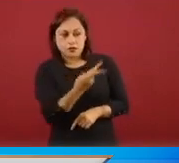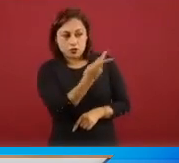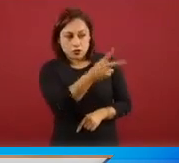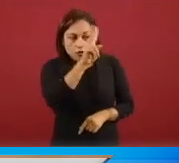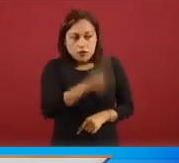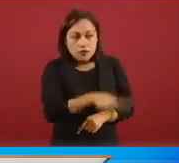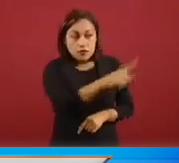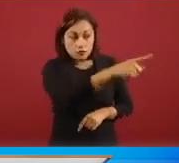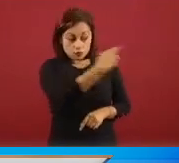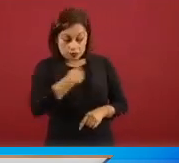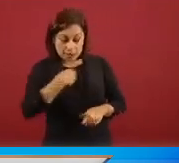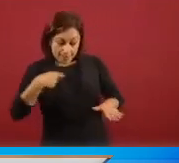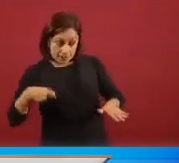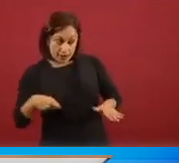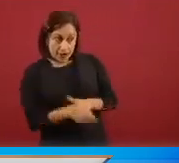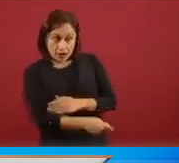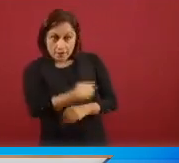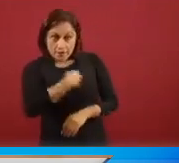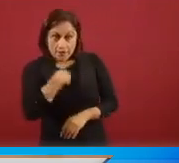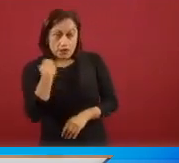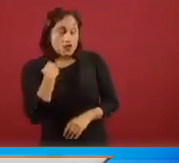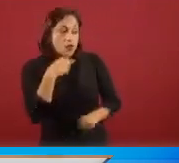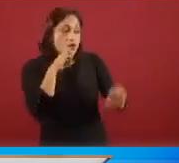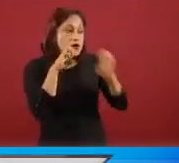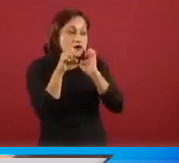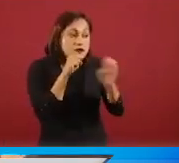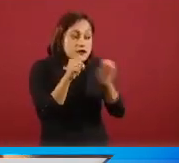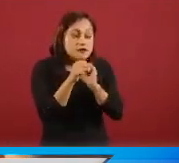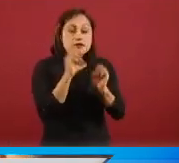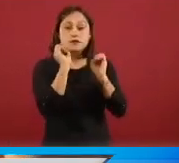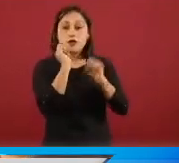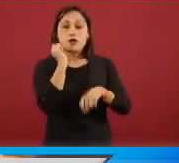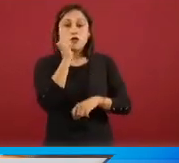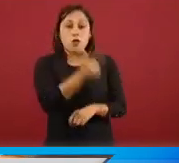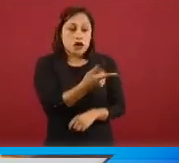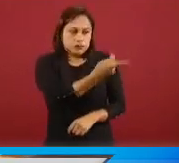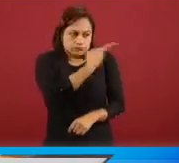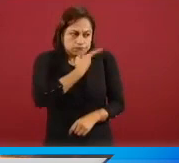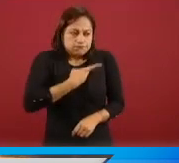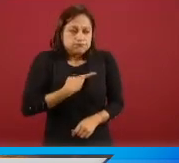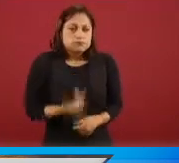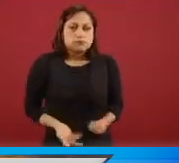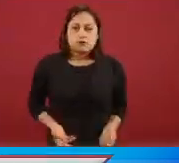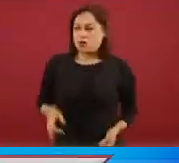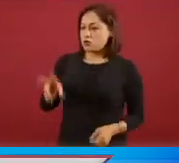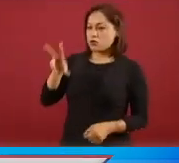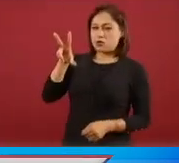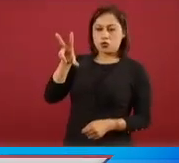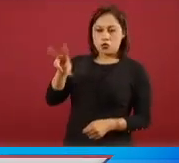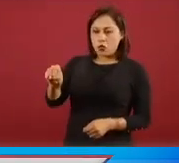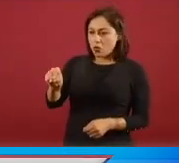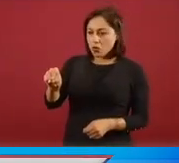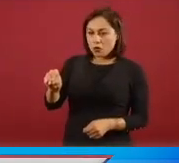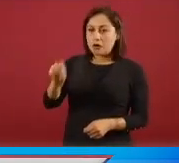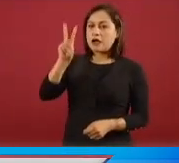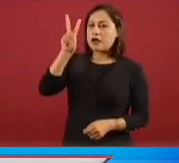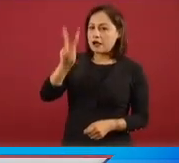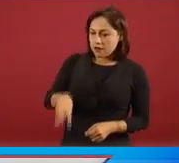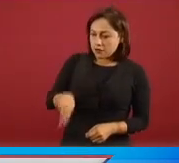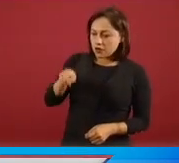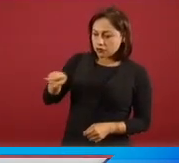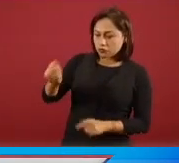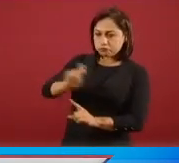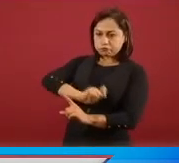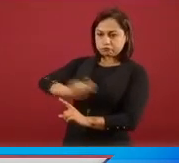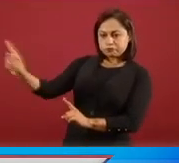la conducta de este reportero hacia el presidente aunque es reprobable la agresión a las personas que no tienen el mismo pensamiento el presidente reitera que hay